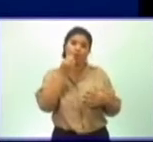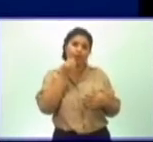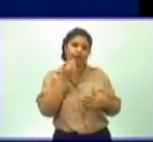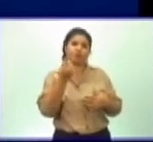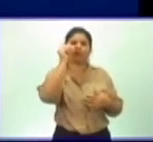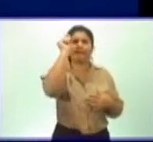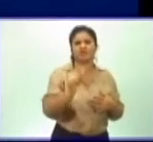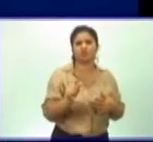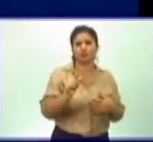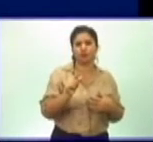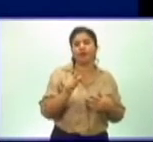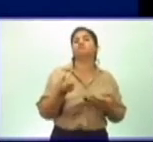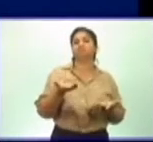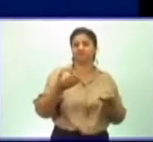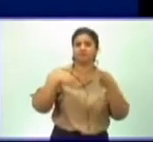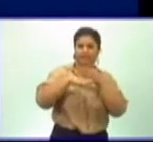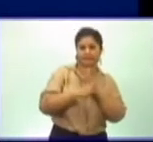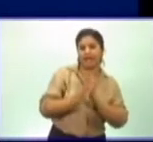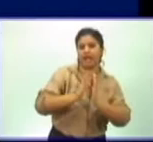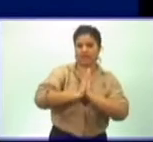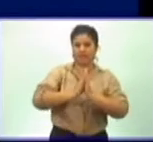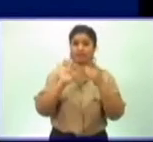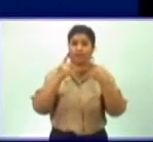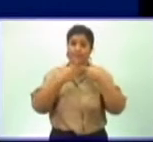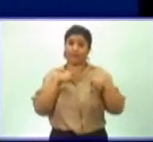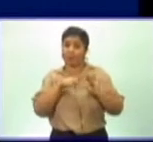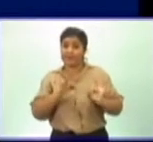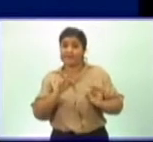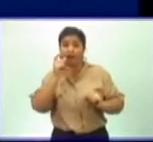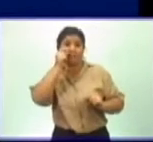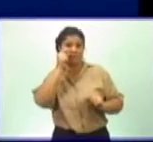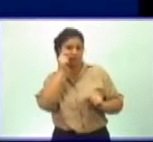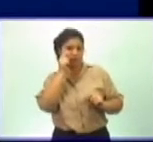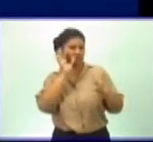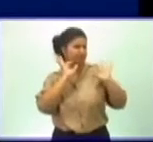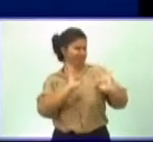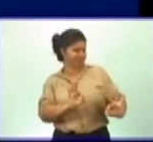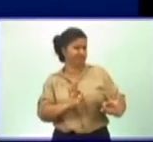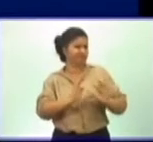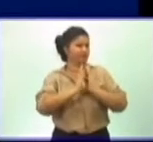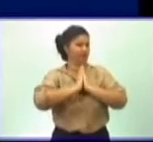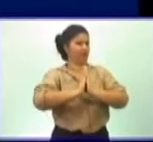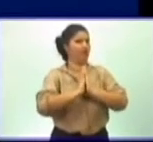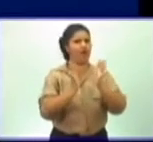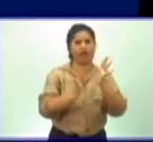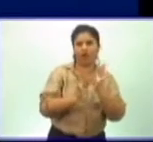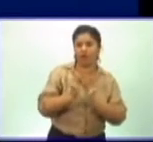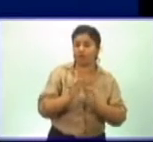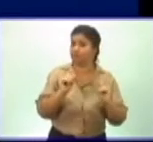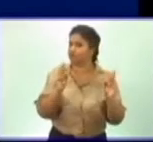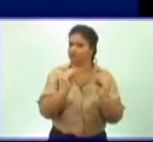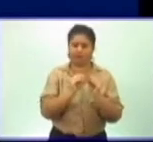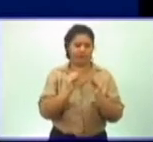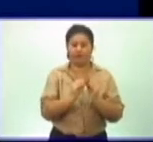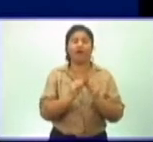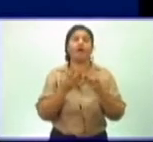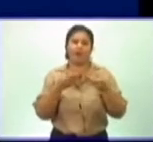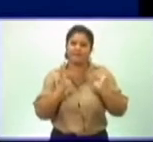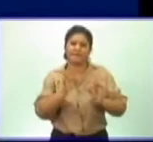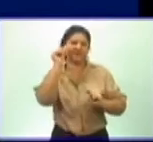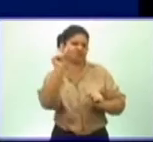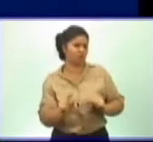institución, como fieles que por supuesto tienen una doble personalidad, no a Dios, ¿Ya? Por